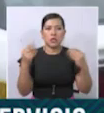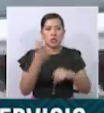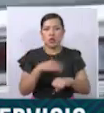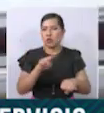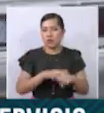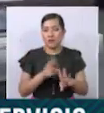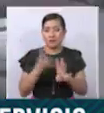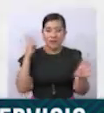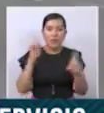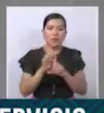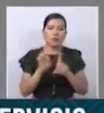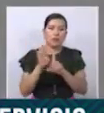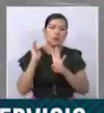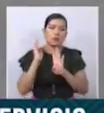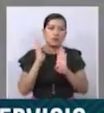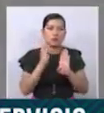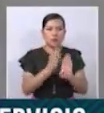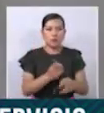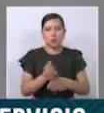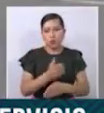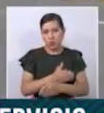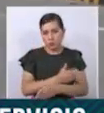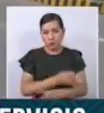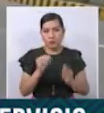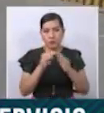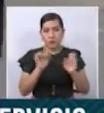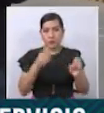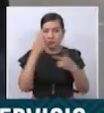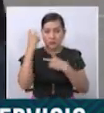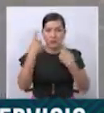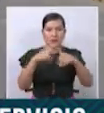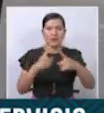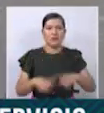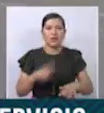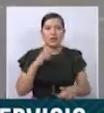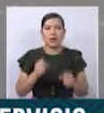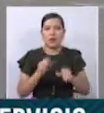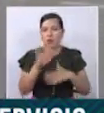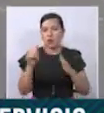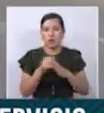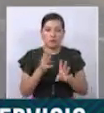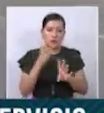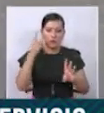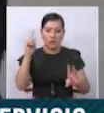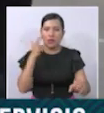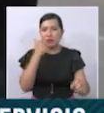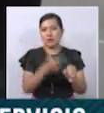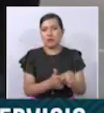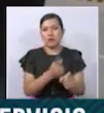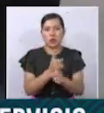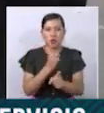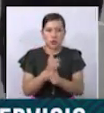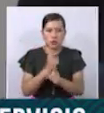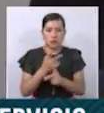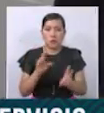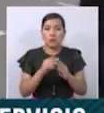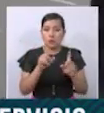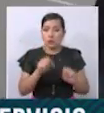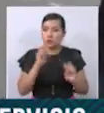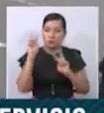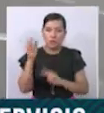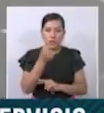significativamente. En estos momentos también vemos que varios vehículos están haciendo el carguillo correspondiente, como tú podrás observar ahí algunos